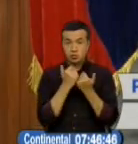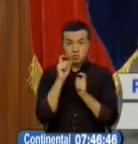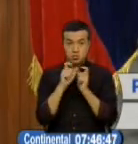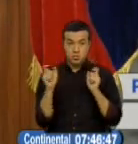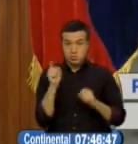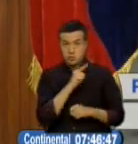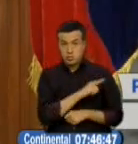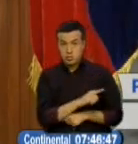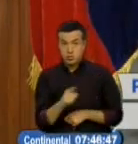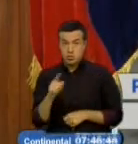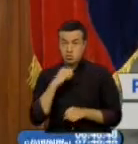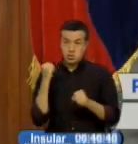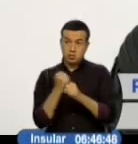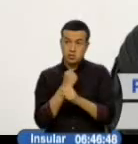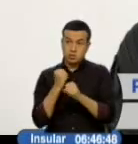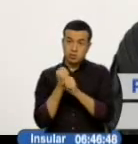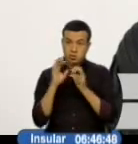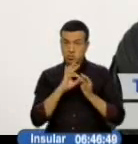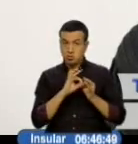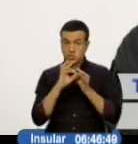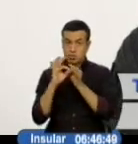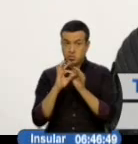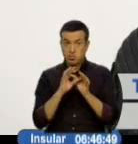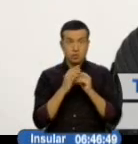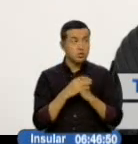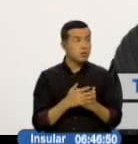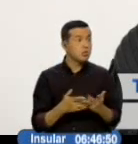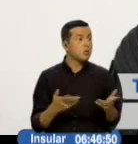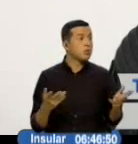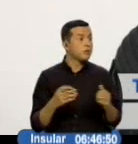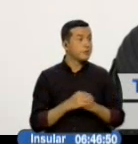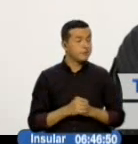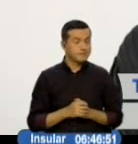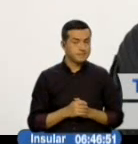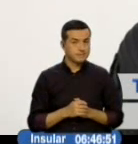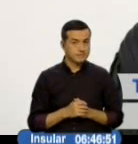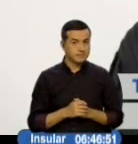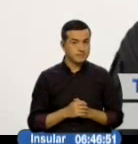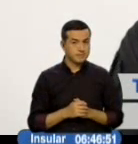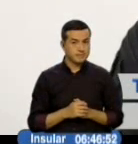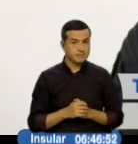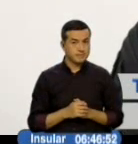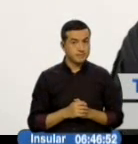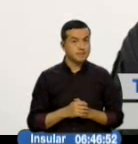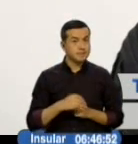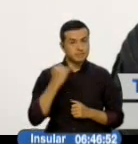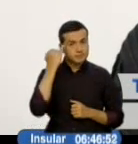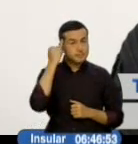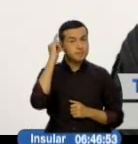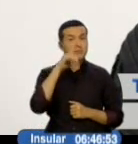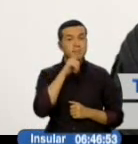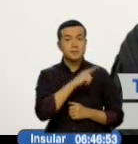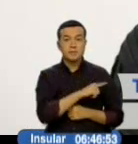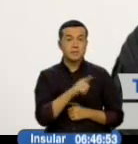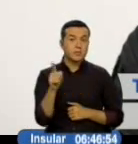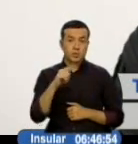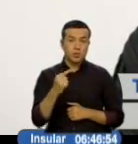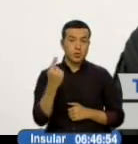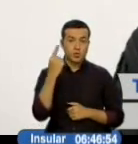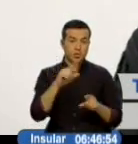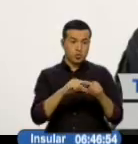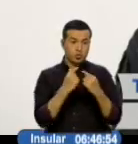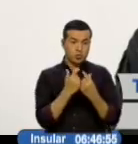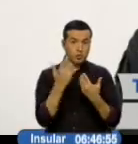personas llega a trabajar en conjunto. Esto de aquí rebasa, digamos, la iniciativa solamente de un